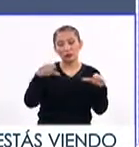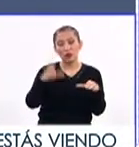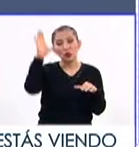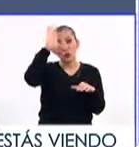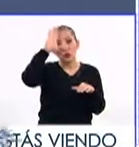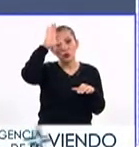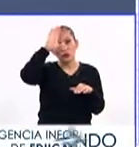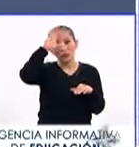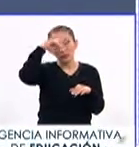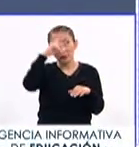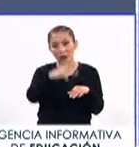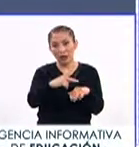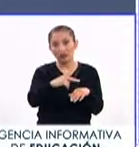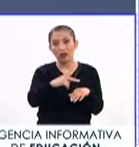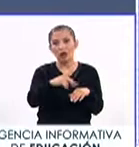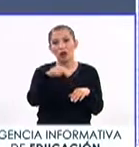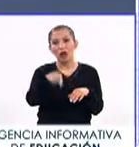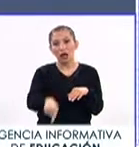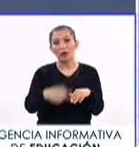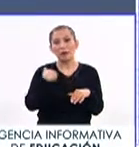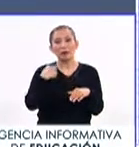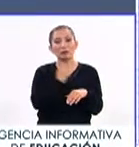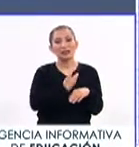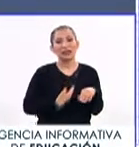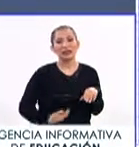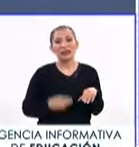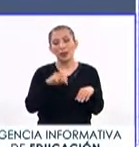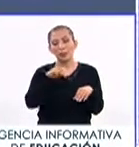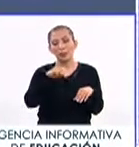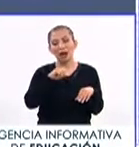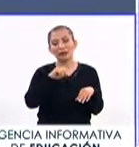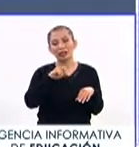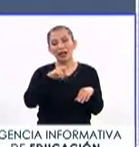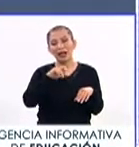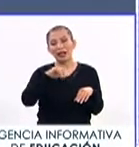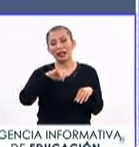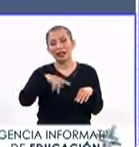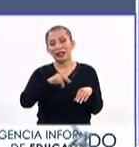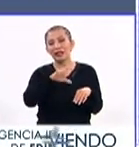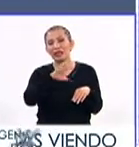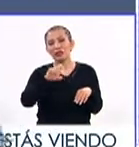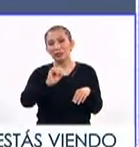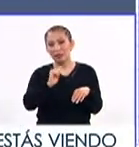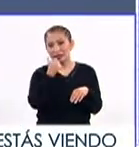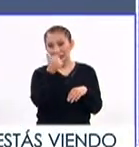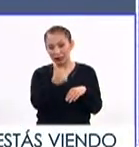de México, está en Presidente Masaryk 526.